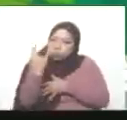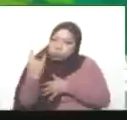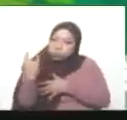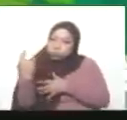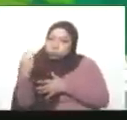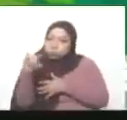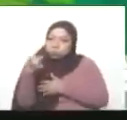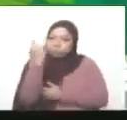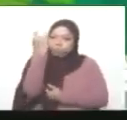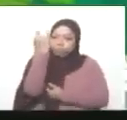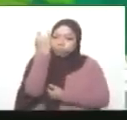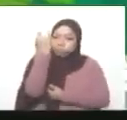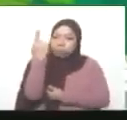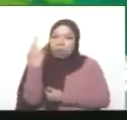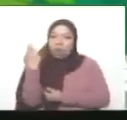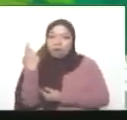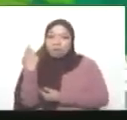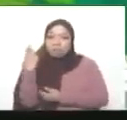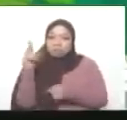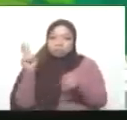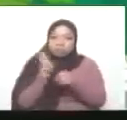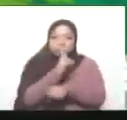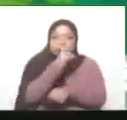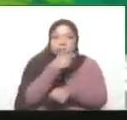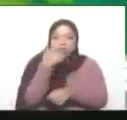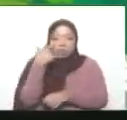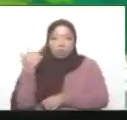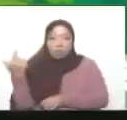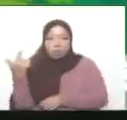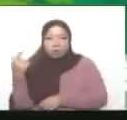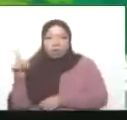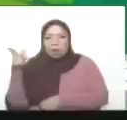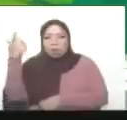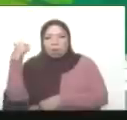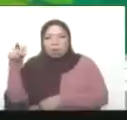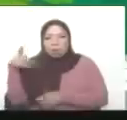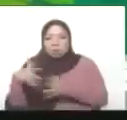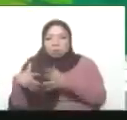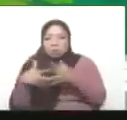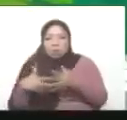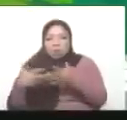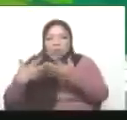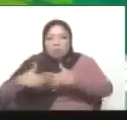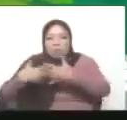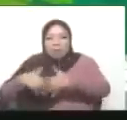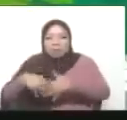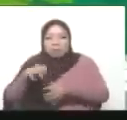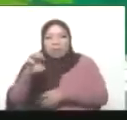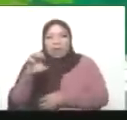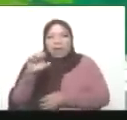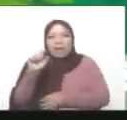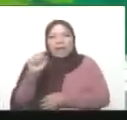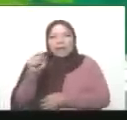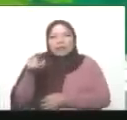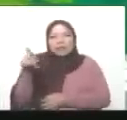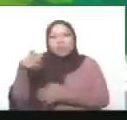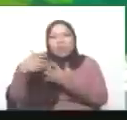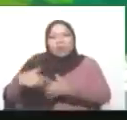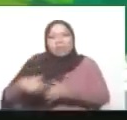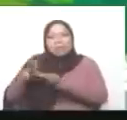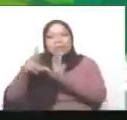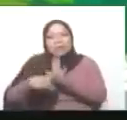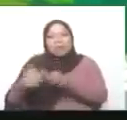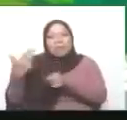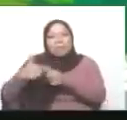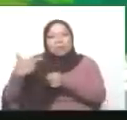por la falsa victimización de Guyana cuando detrás de ellos está la Epson móvil para apropiarse del petróleo